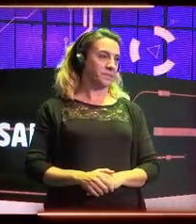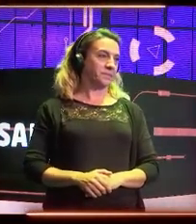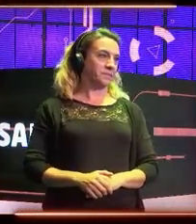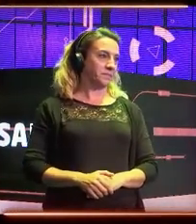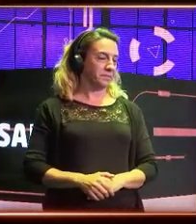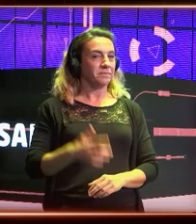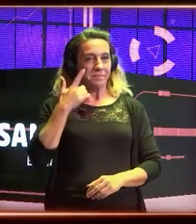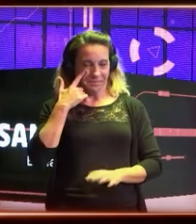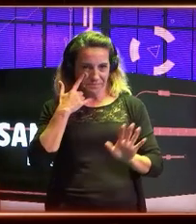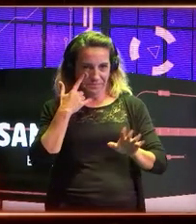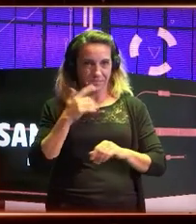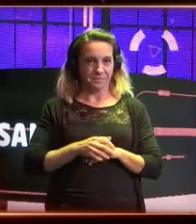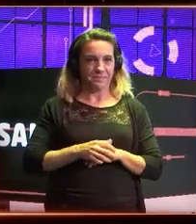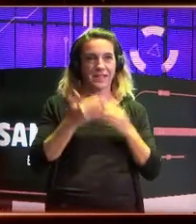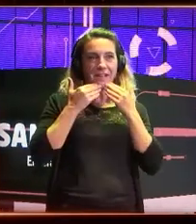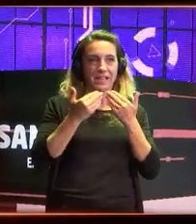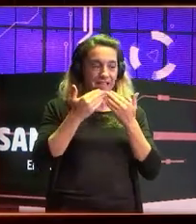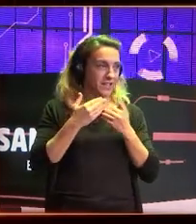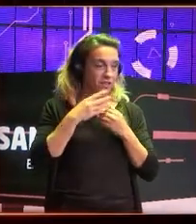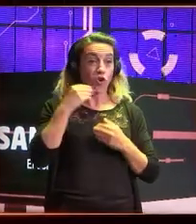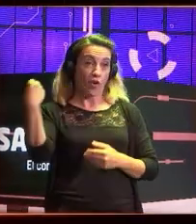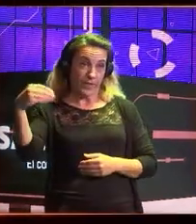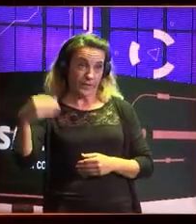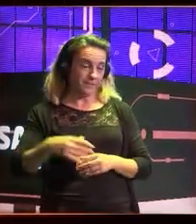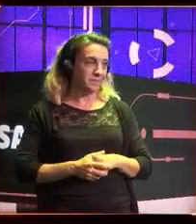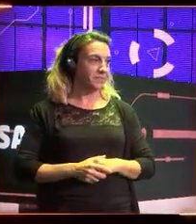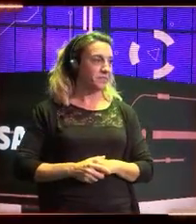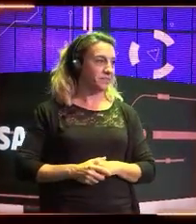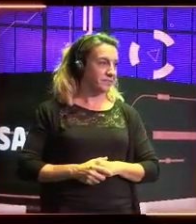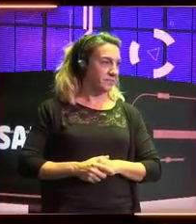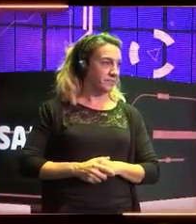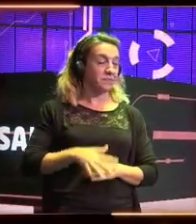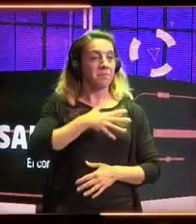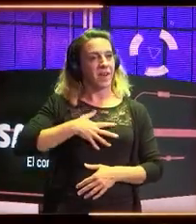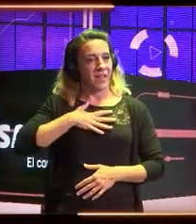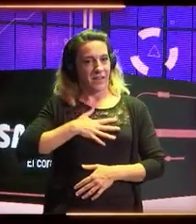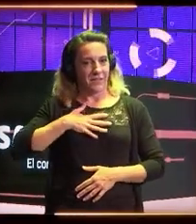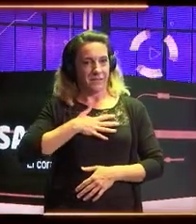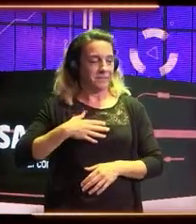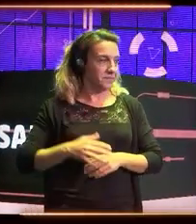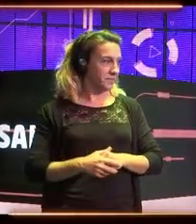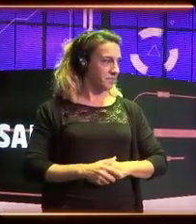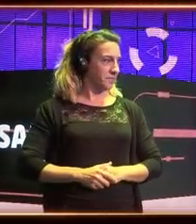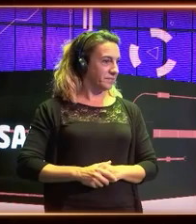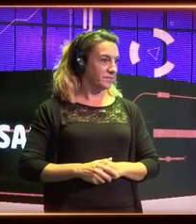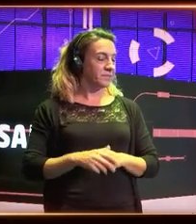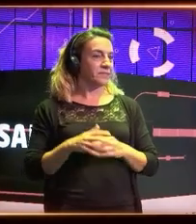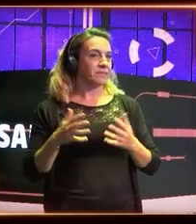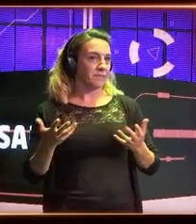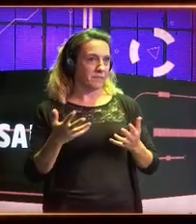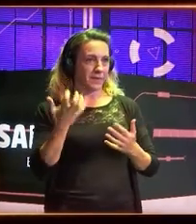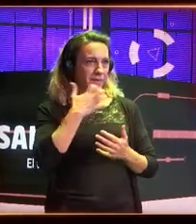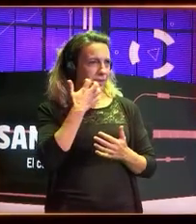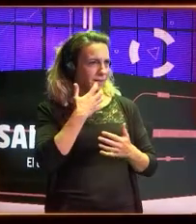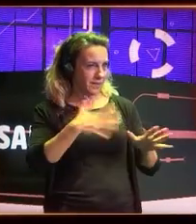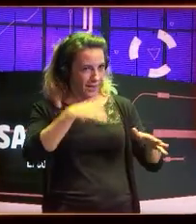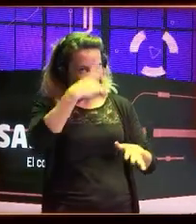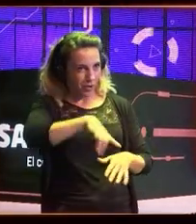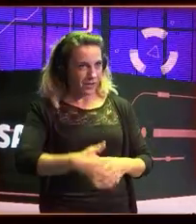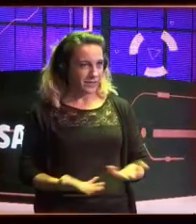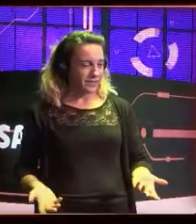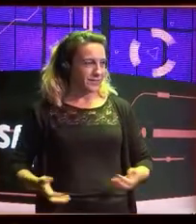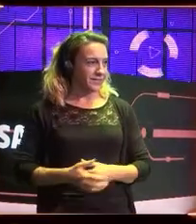vas a ver Muchas gracias joven un placer ent de que se ríen